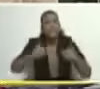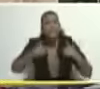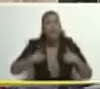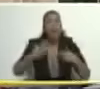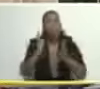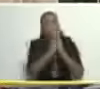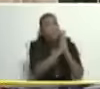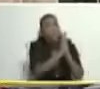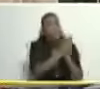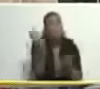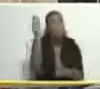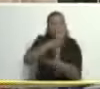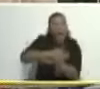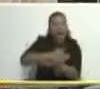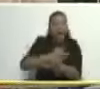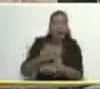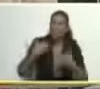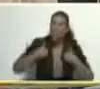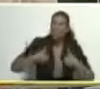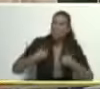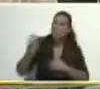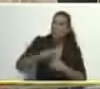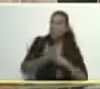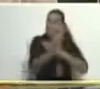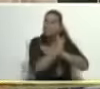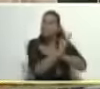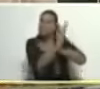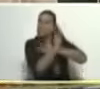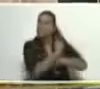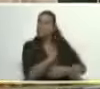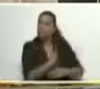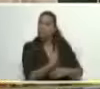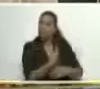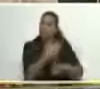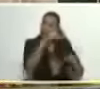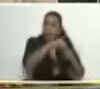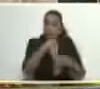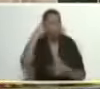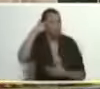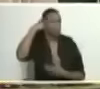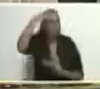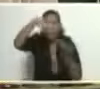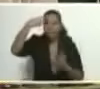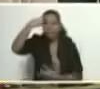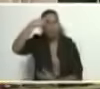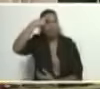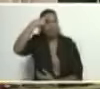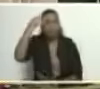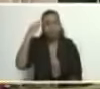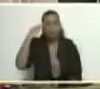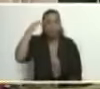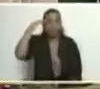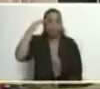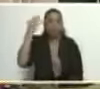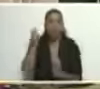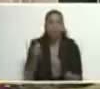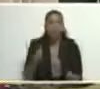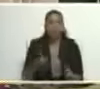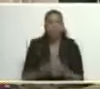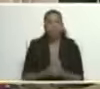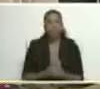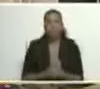por favor, hazme sufrir más, castígame más. Stop. Eso es masoquismo. Us, however, if you kick out